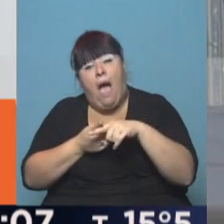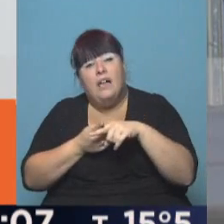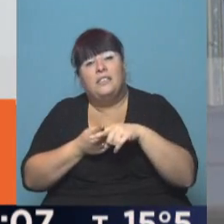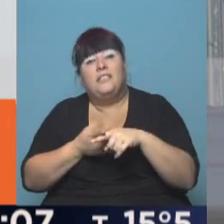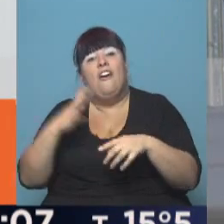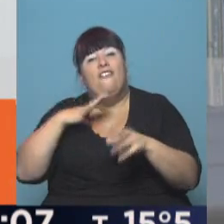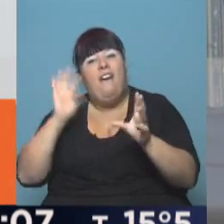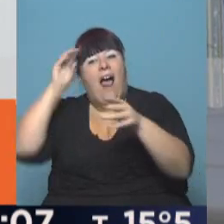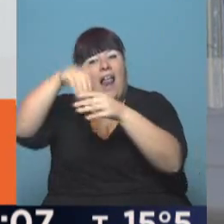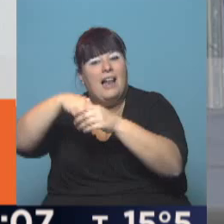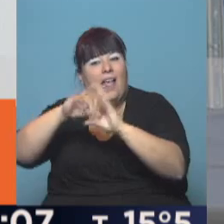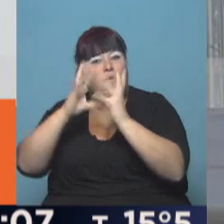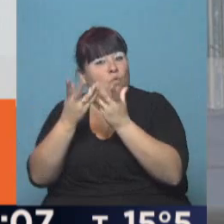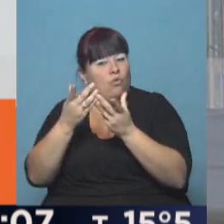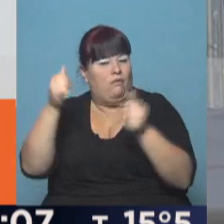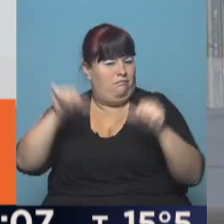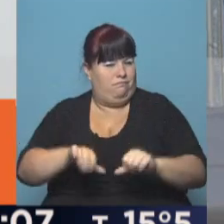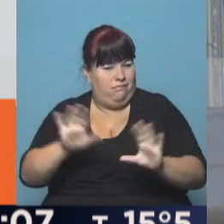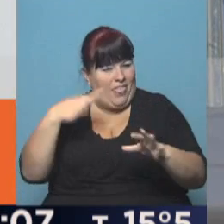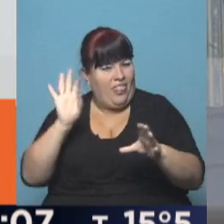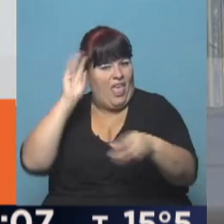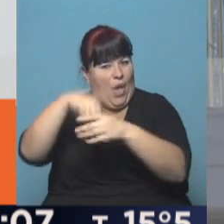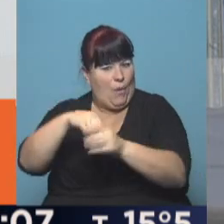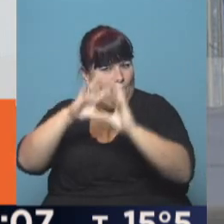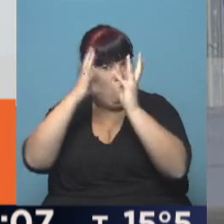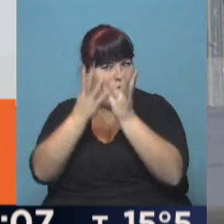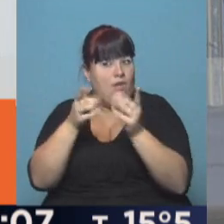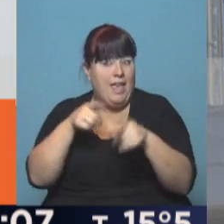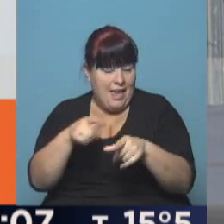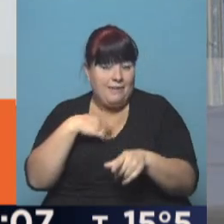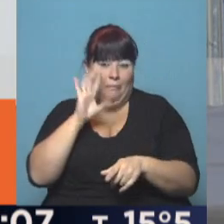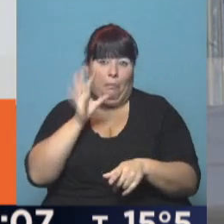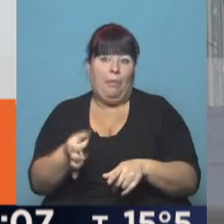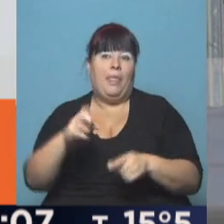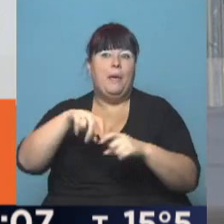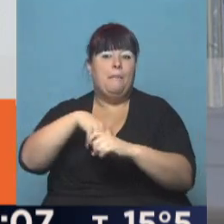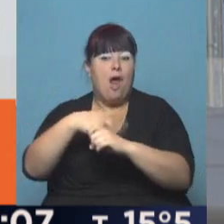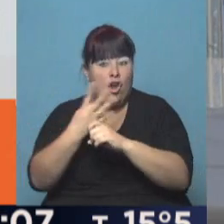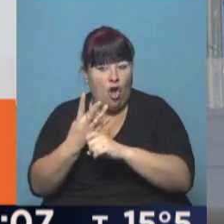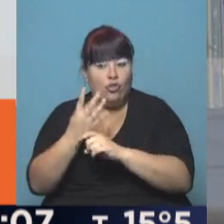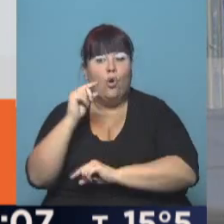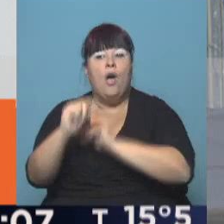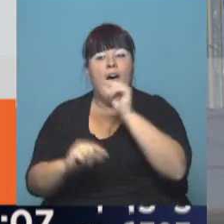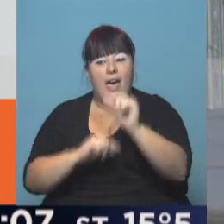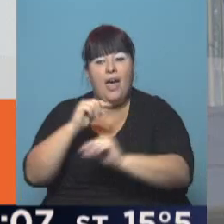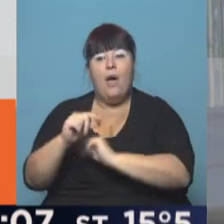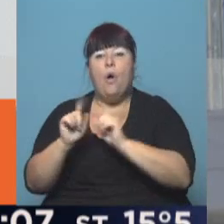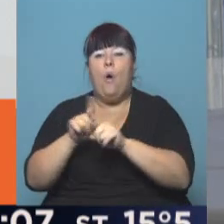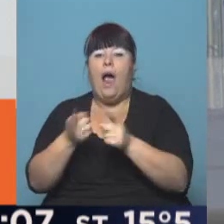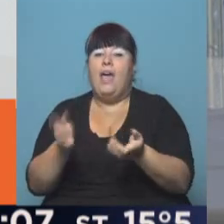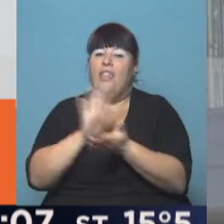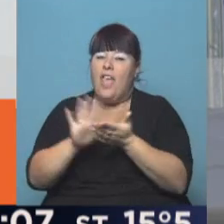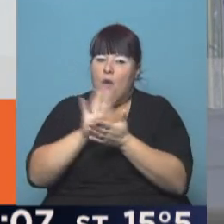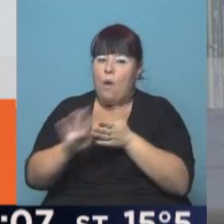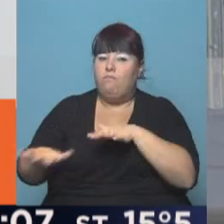nos integramos inteligente al mundo. Y en ese sentido, hoy vemos que el Mercosur empieza nuevamente